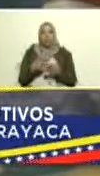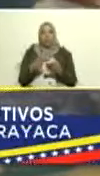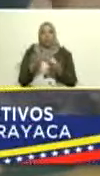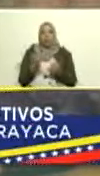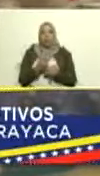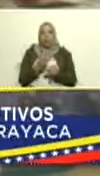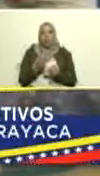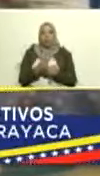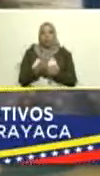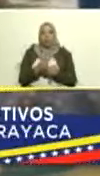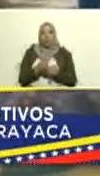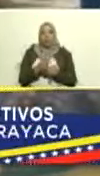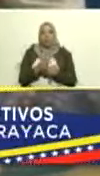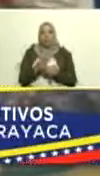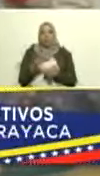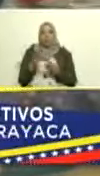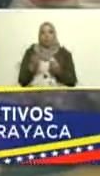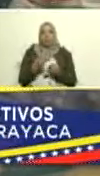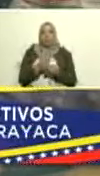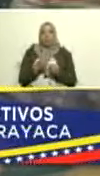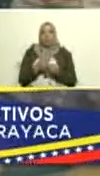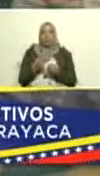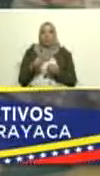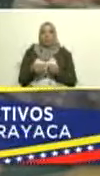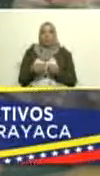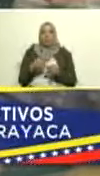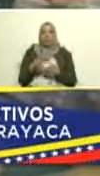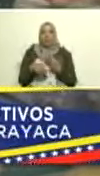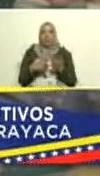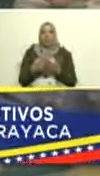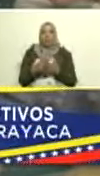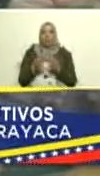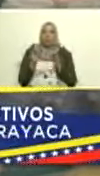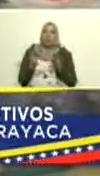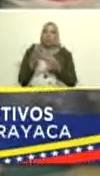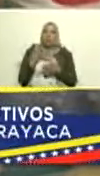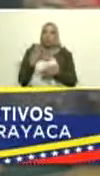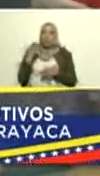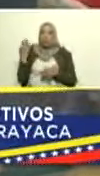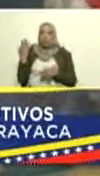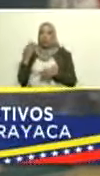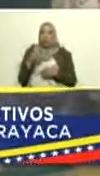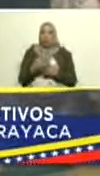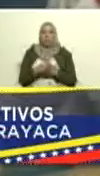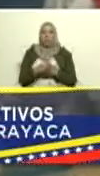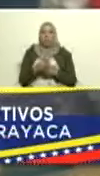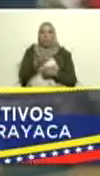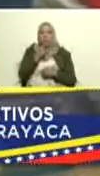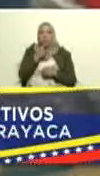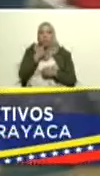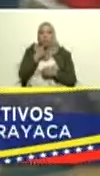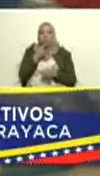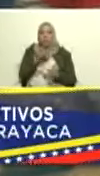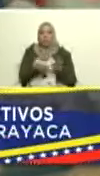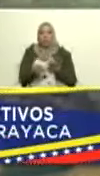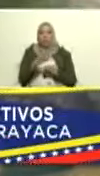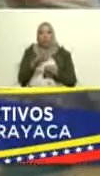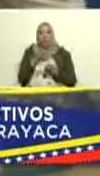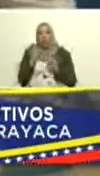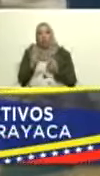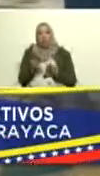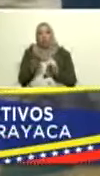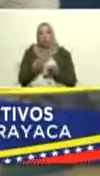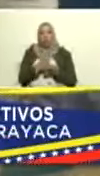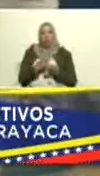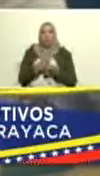tenemos variedad de rubros, allí están pues usted observando los camiones del circuito económico